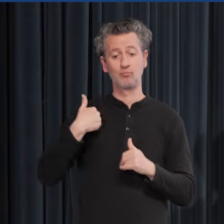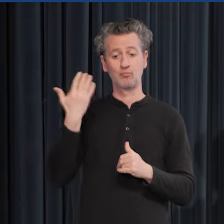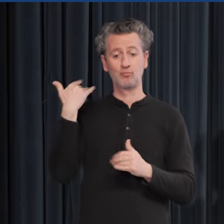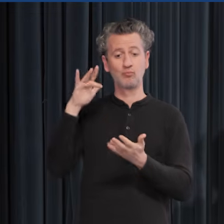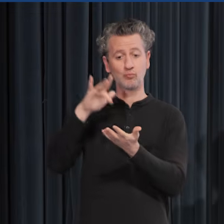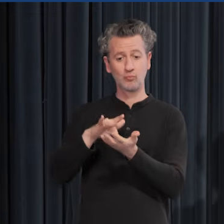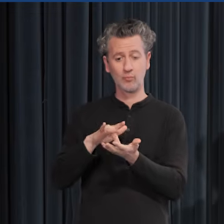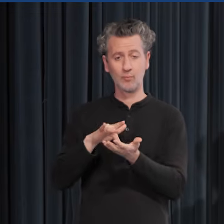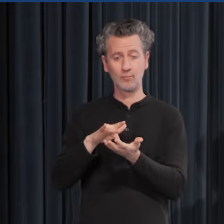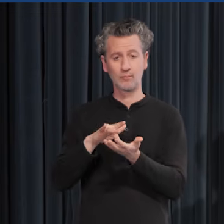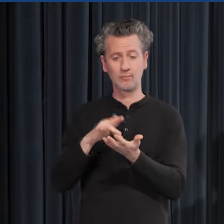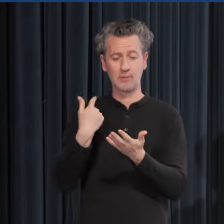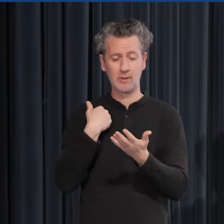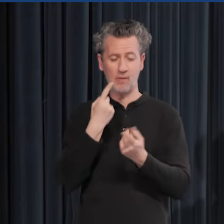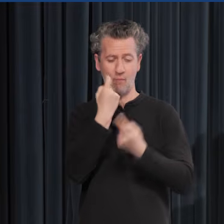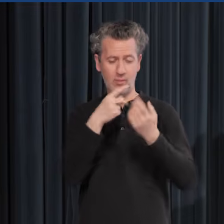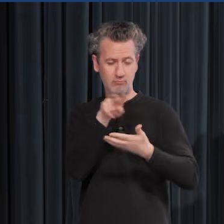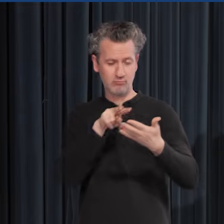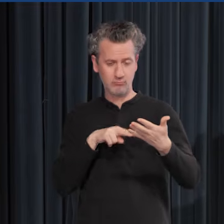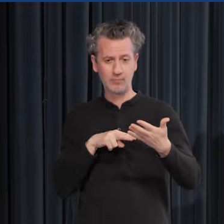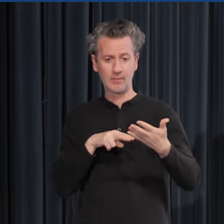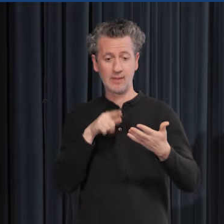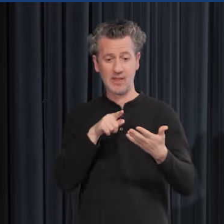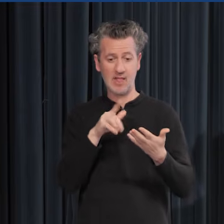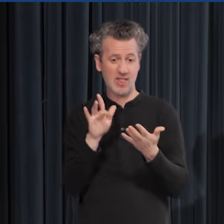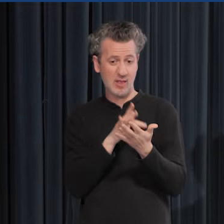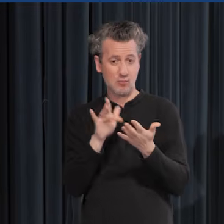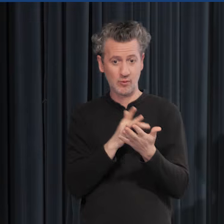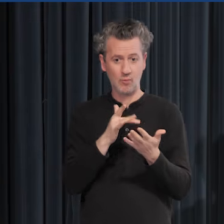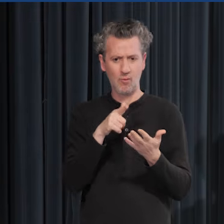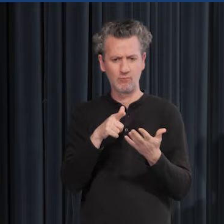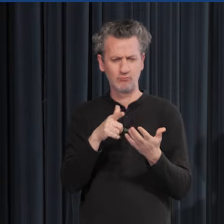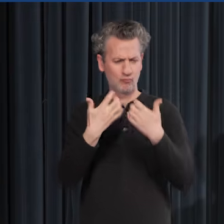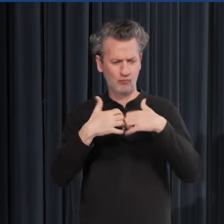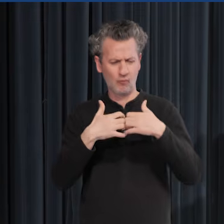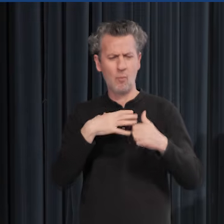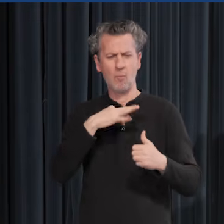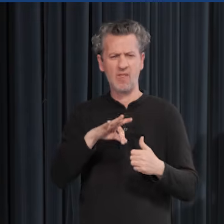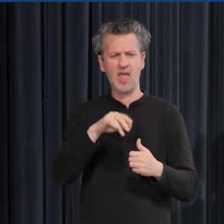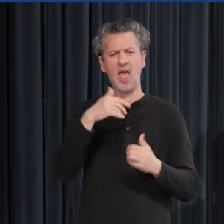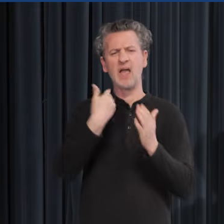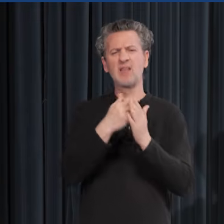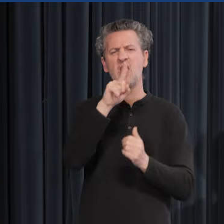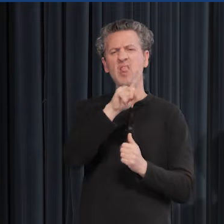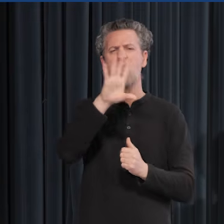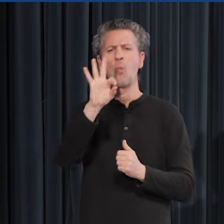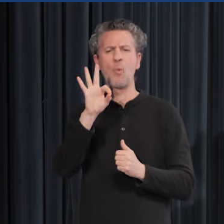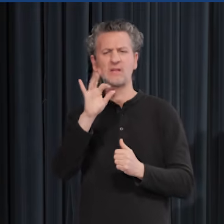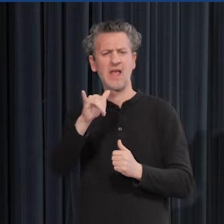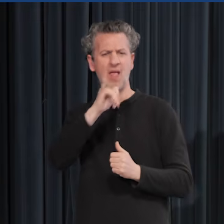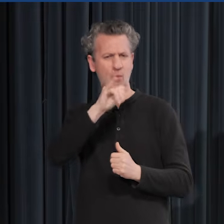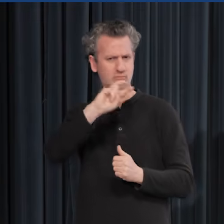estuve leyendo información, estos dispositivos son capaces de traducir hasta 150 idiomas. Eso